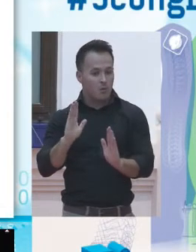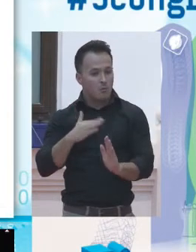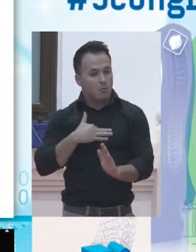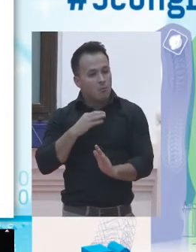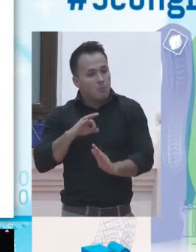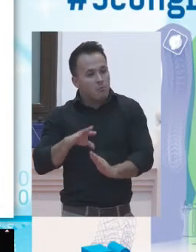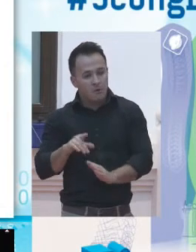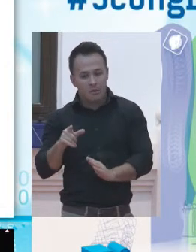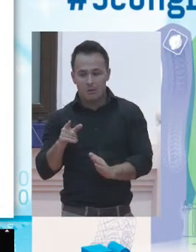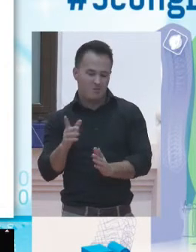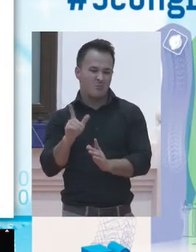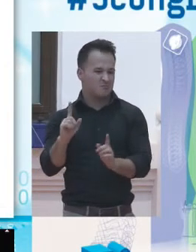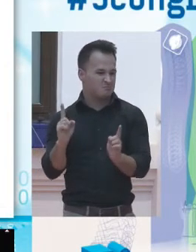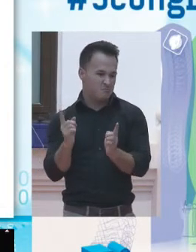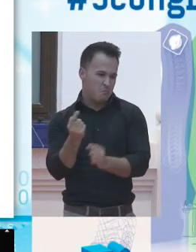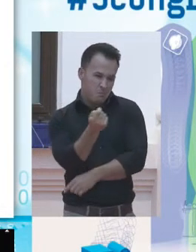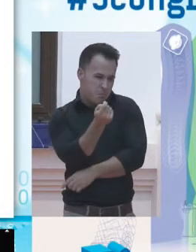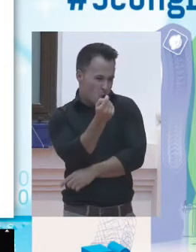proporcionalmente son poco representativos.